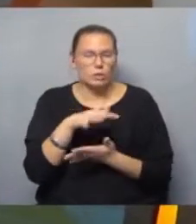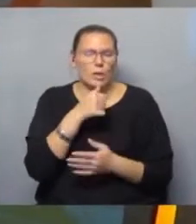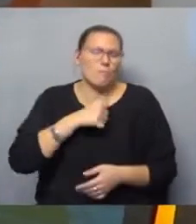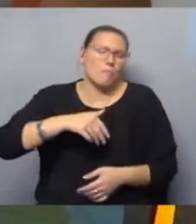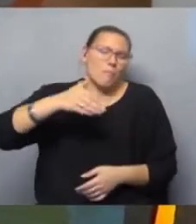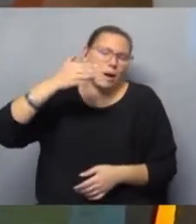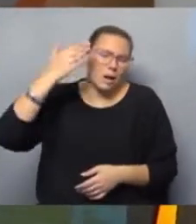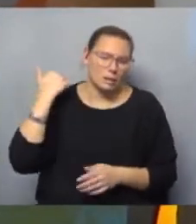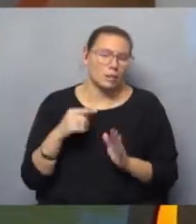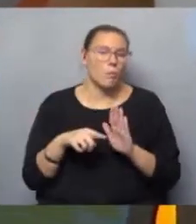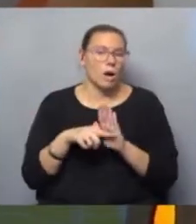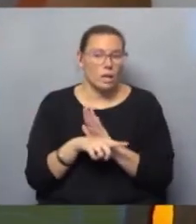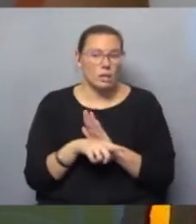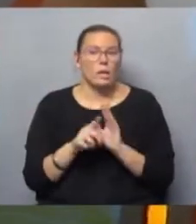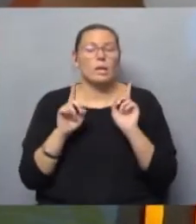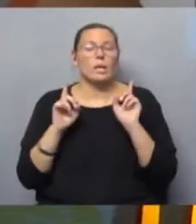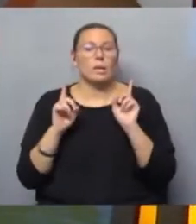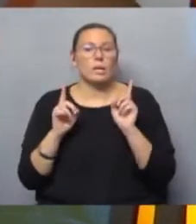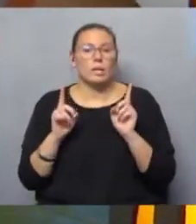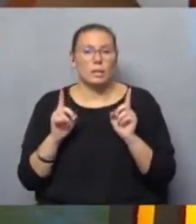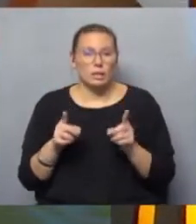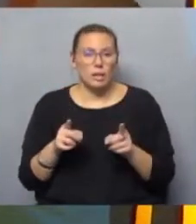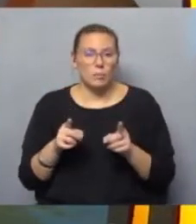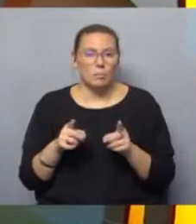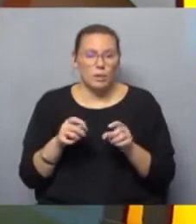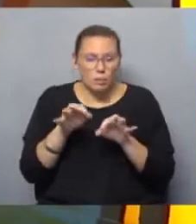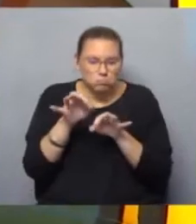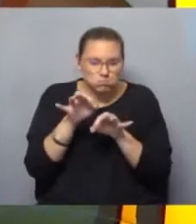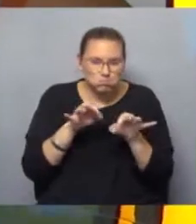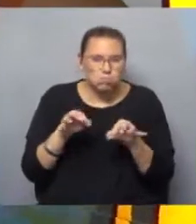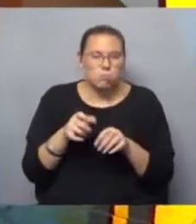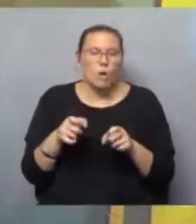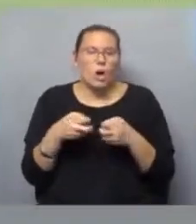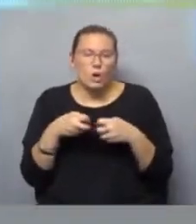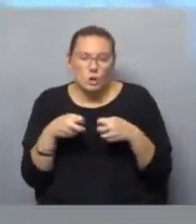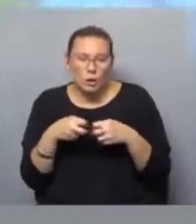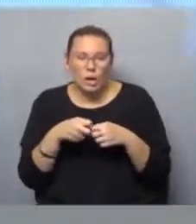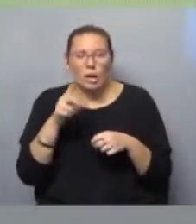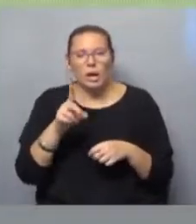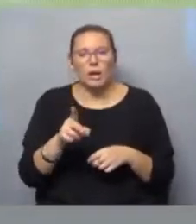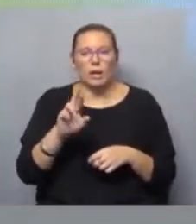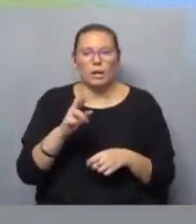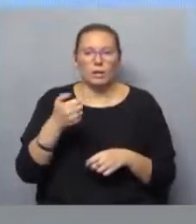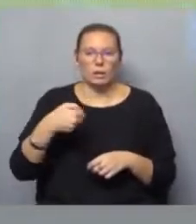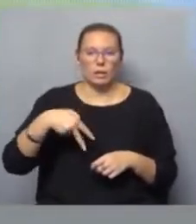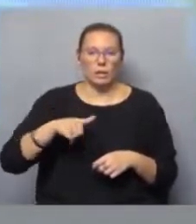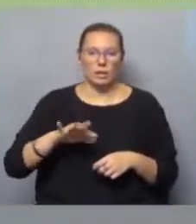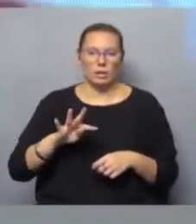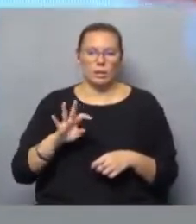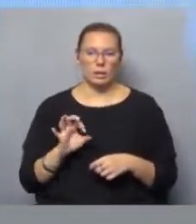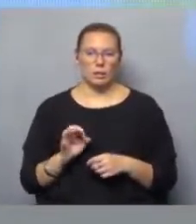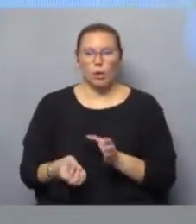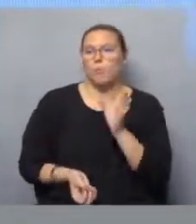que la región del este, y también hay muchos granitos, las rocas, los granitos que son formados en